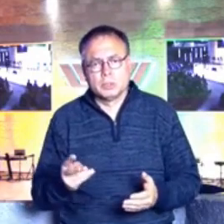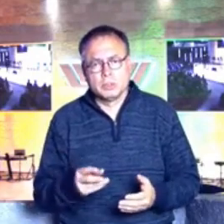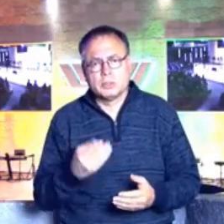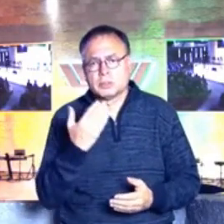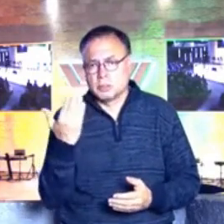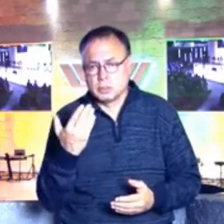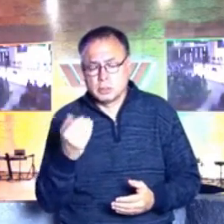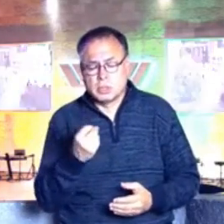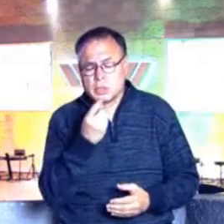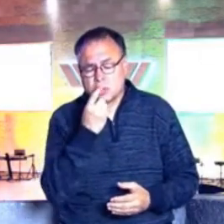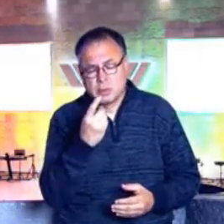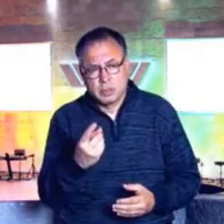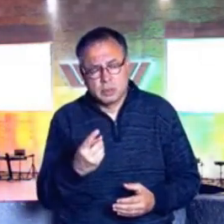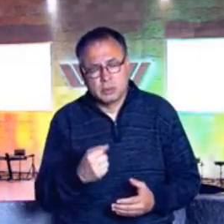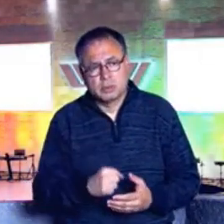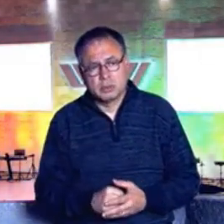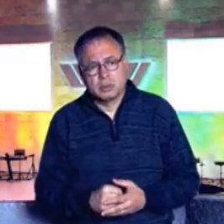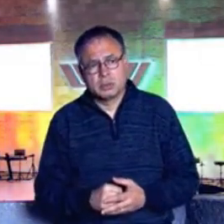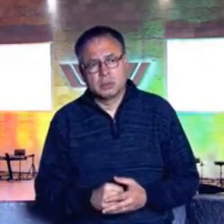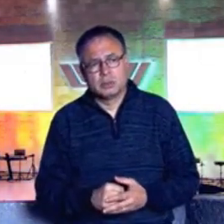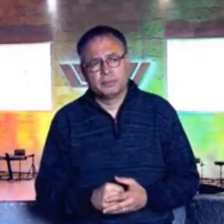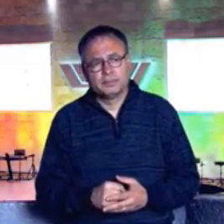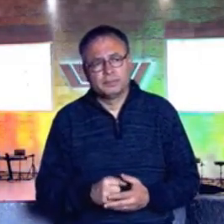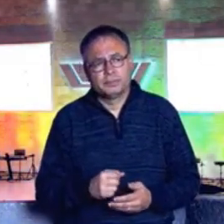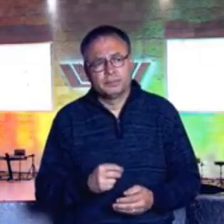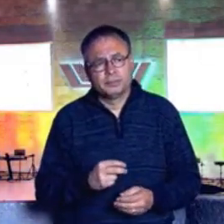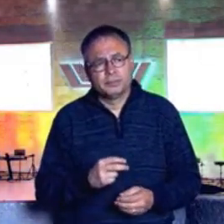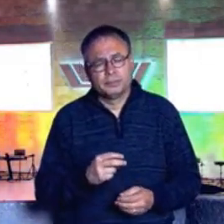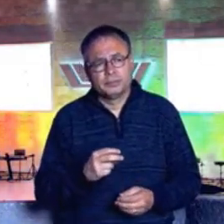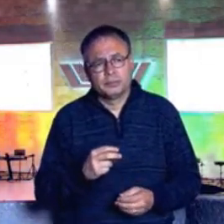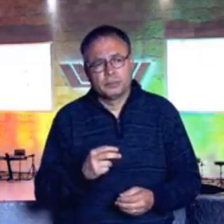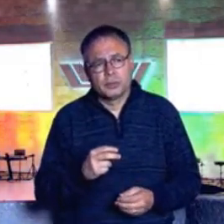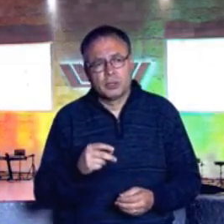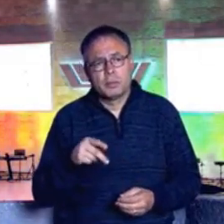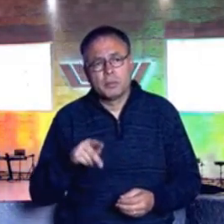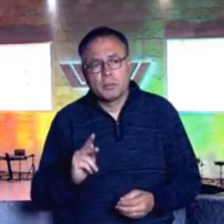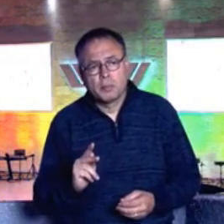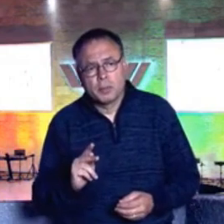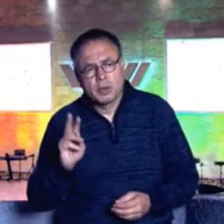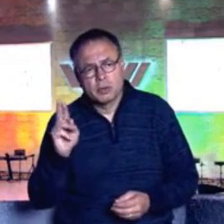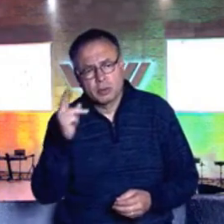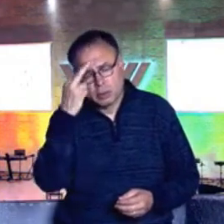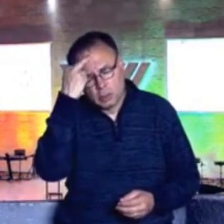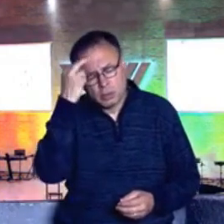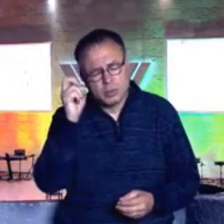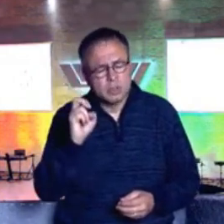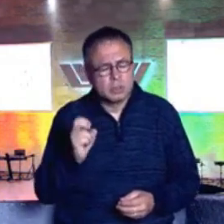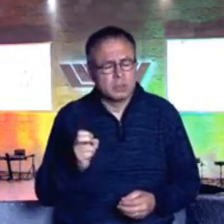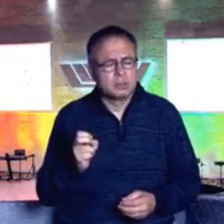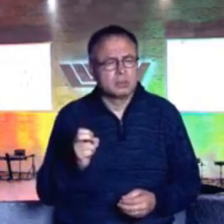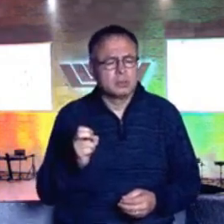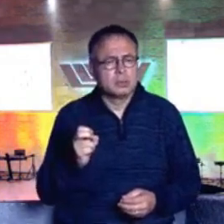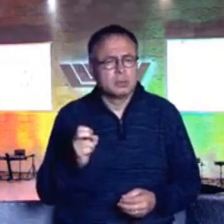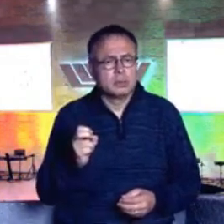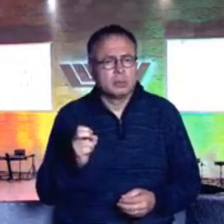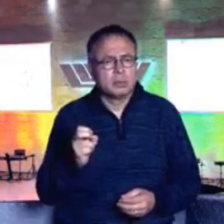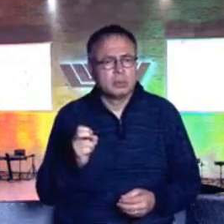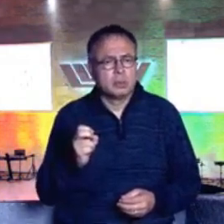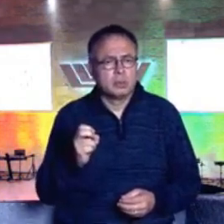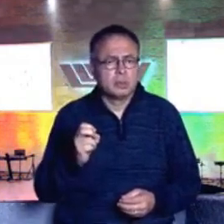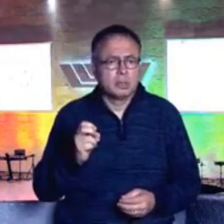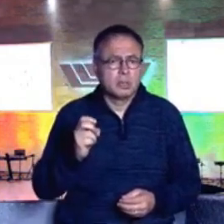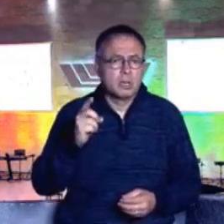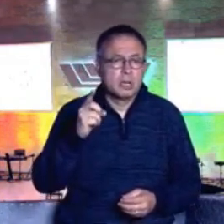7 segunda de Corintios 9 6 y 7 pero recuerden esto el el que